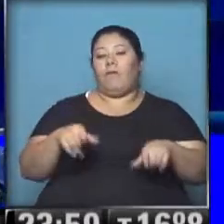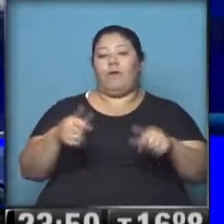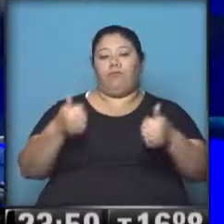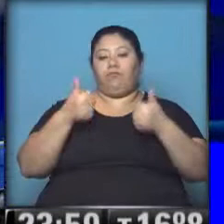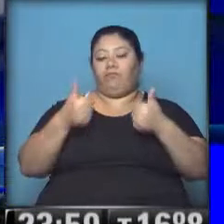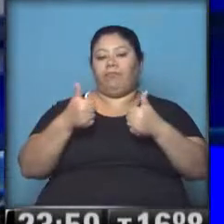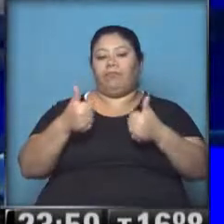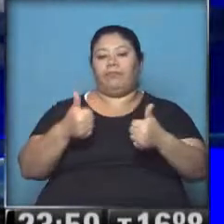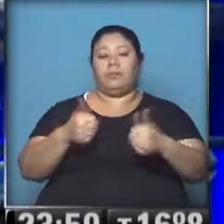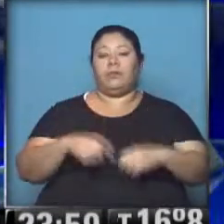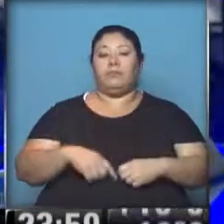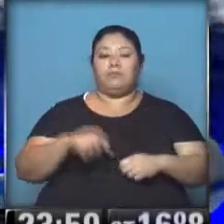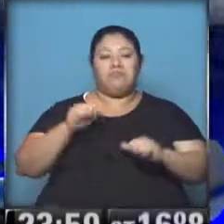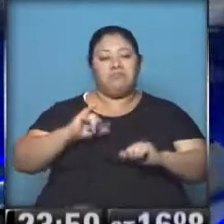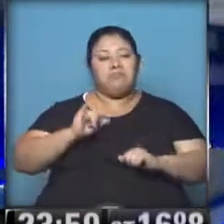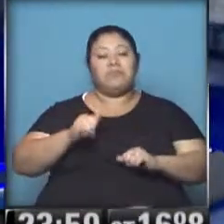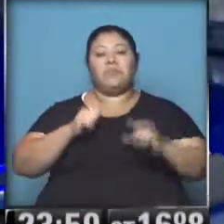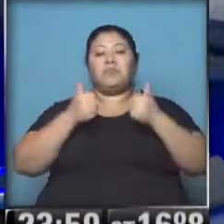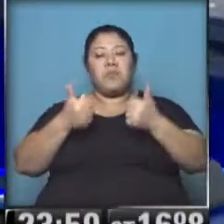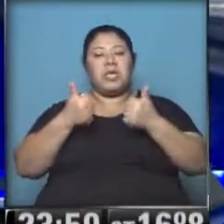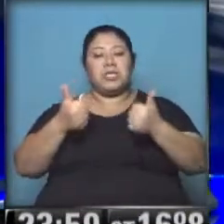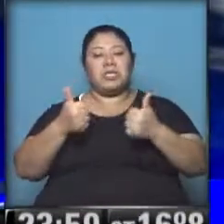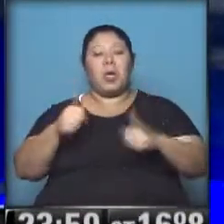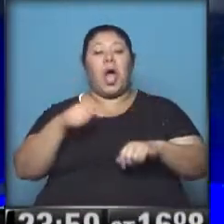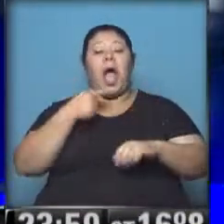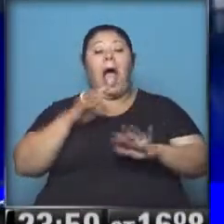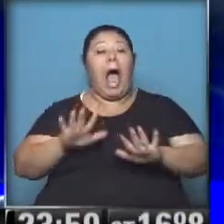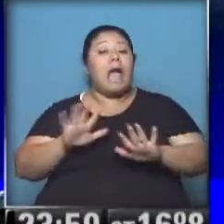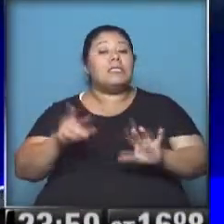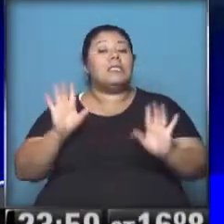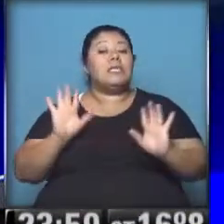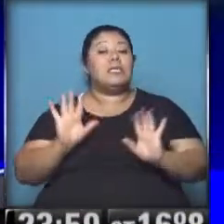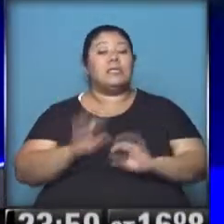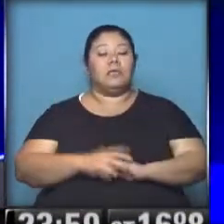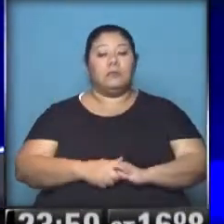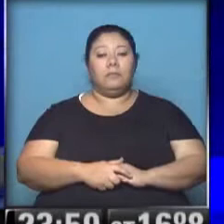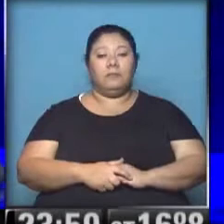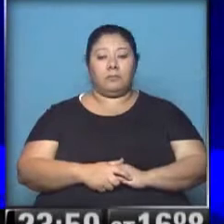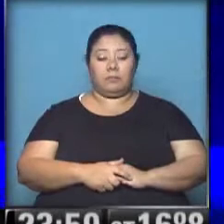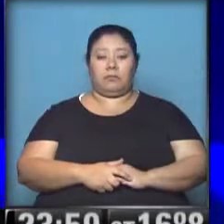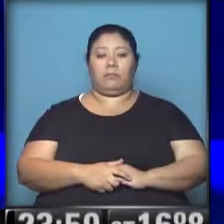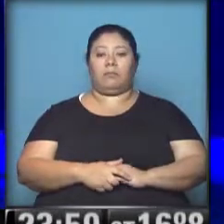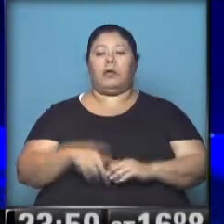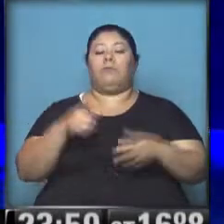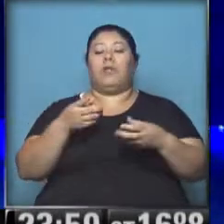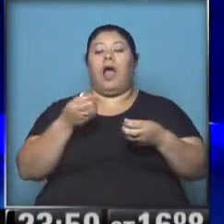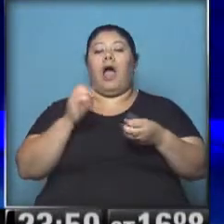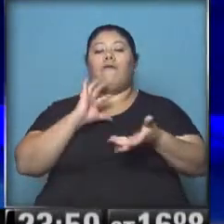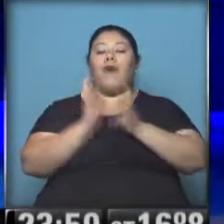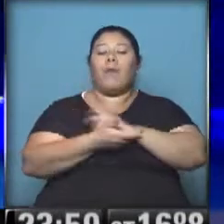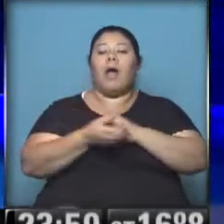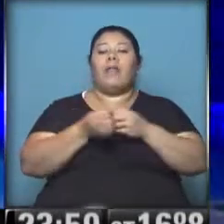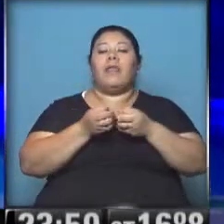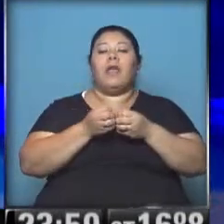Un éxito el Cyber Monday, así dicen. Conversábamos recién con Esteban Mañana y tiene que ver también con impulsar esta cuestión del comercio